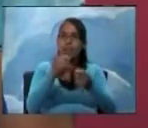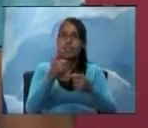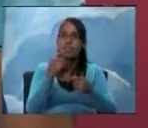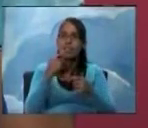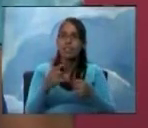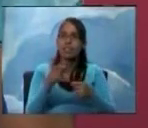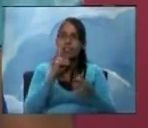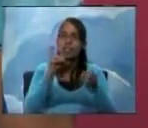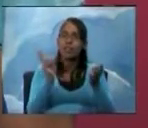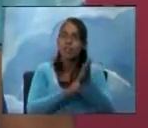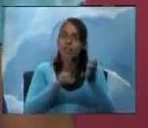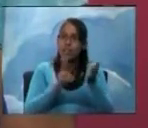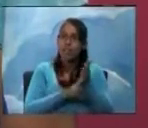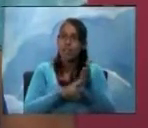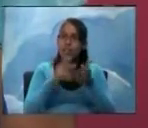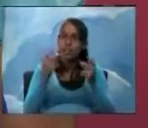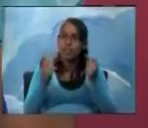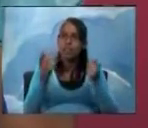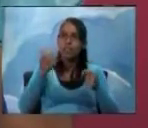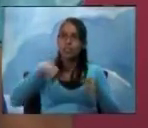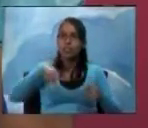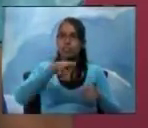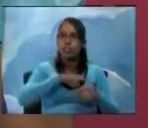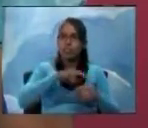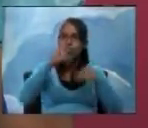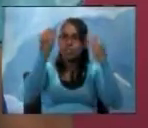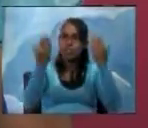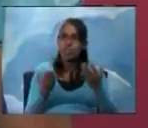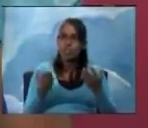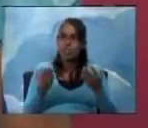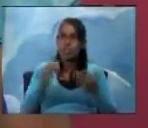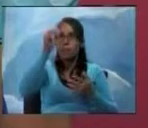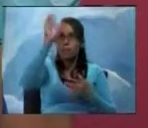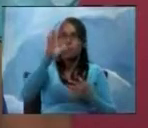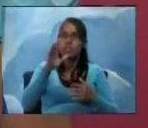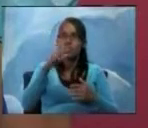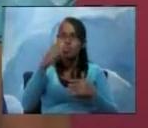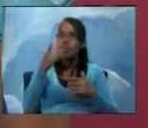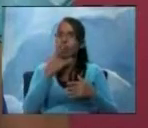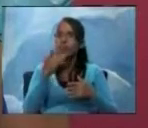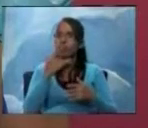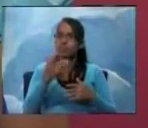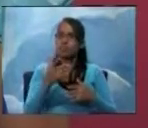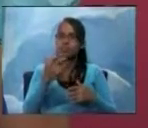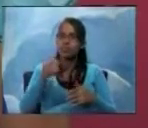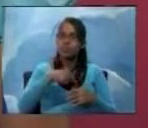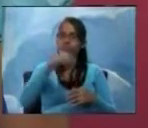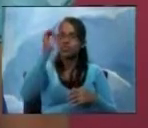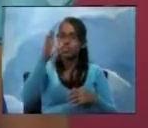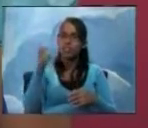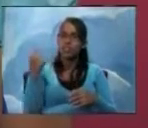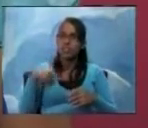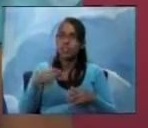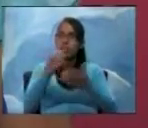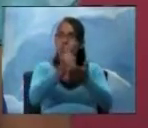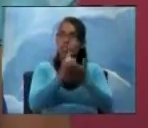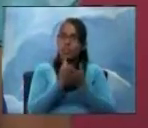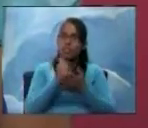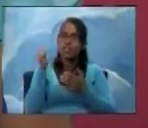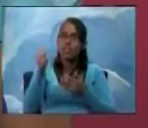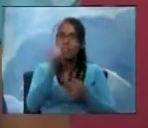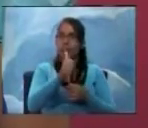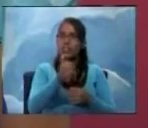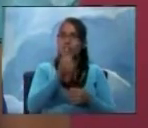decía, ¿verdad? De repente a nosotros se nos dan, a nosotros los pastores, bueno, nosotros los pastores tenemos una ayuda y cada quien